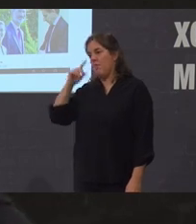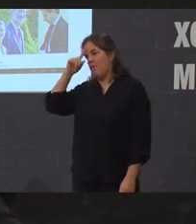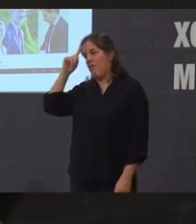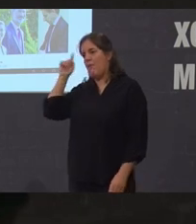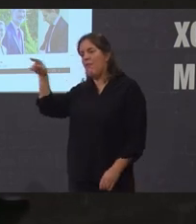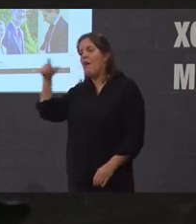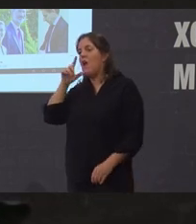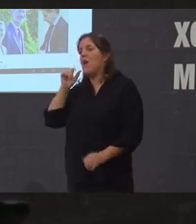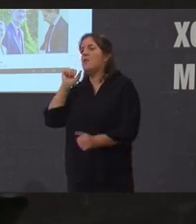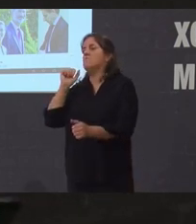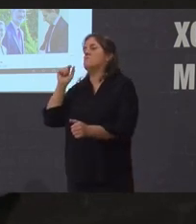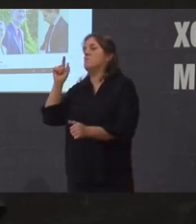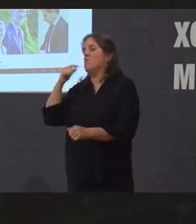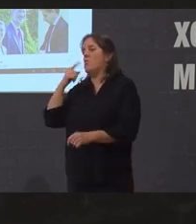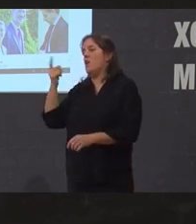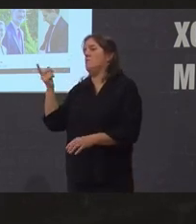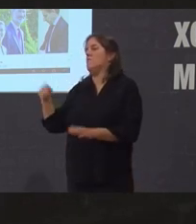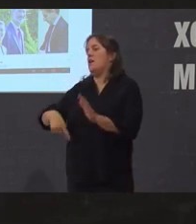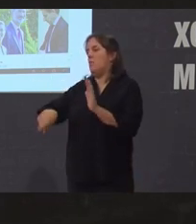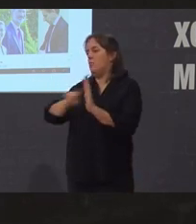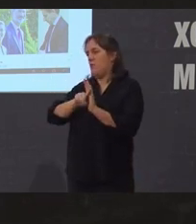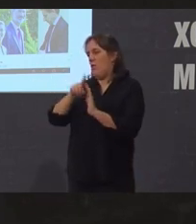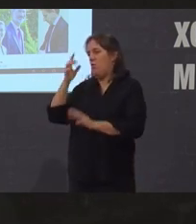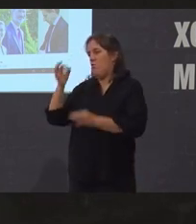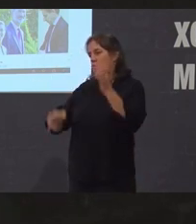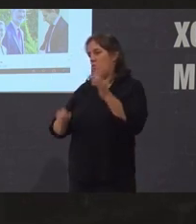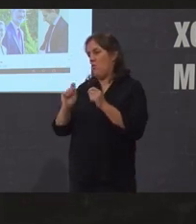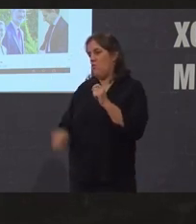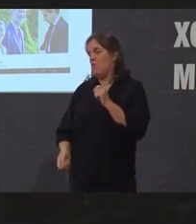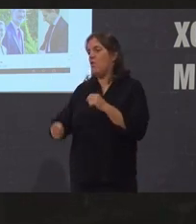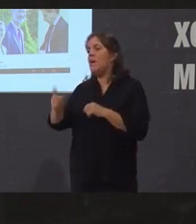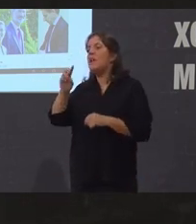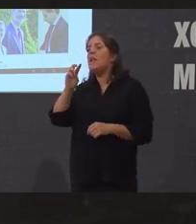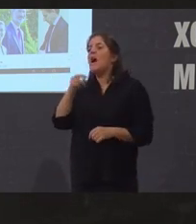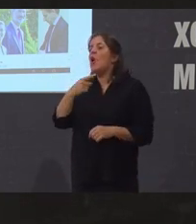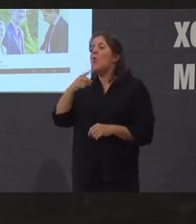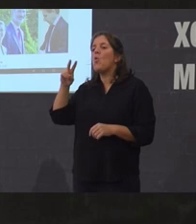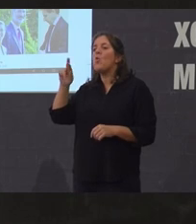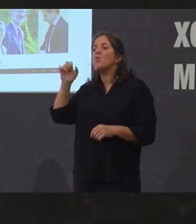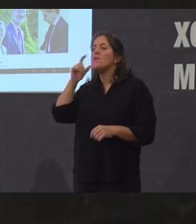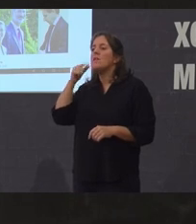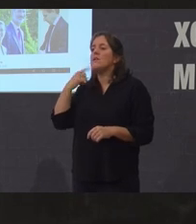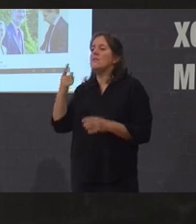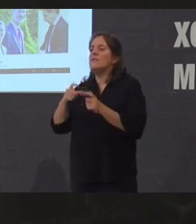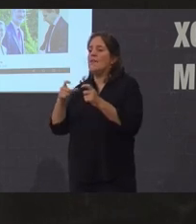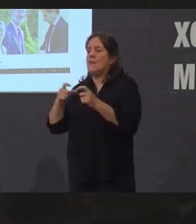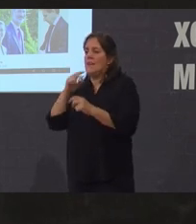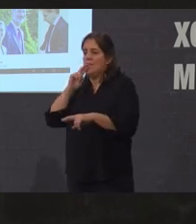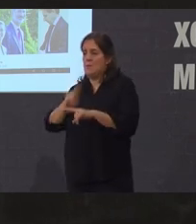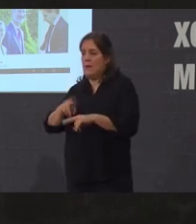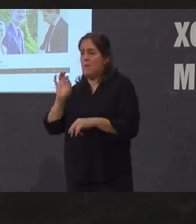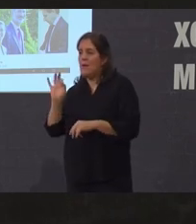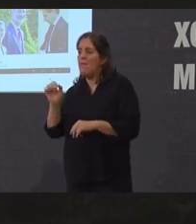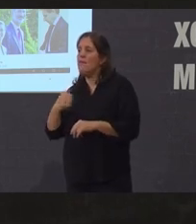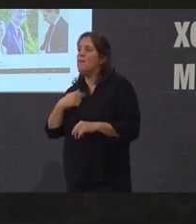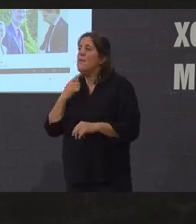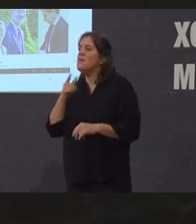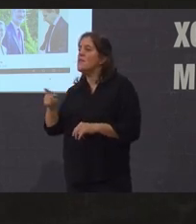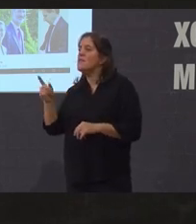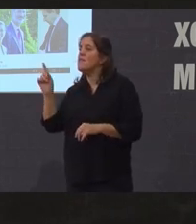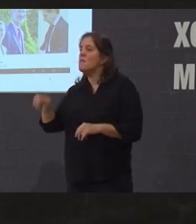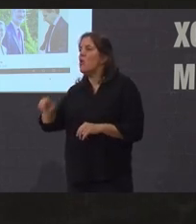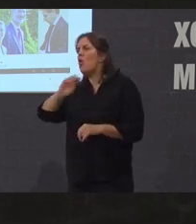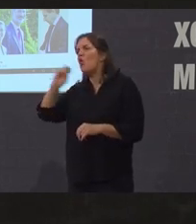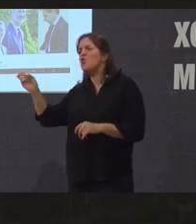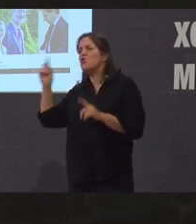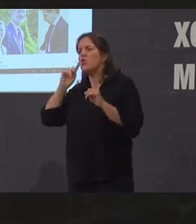imputado na Gürtel, nas tarxetas Black, e ademais, noutro caso, super sórdido, que está acusado